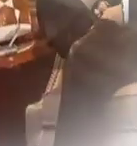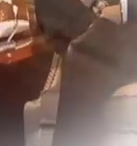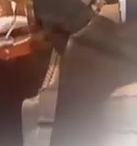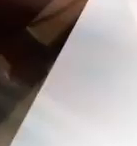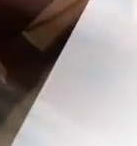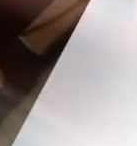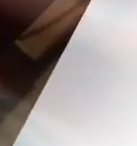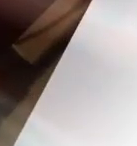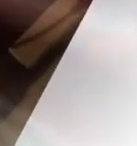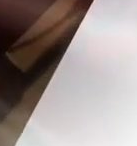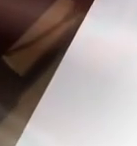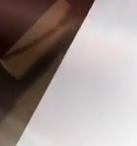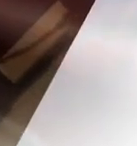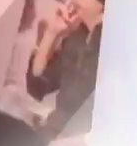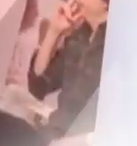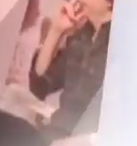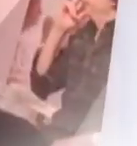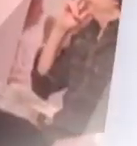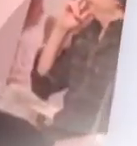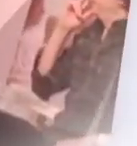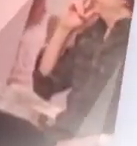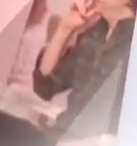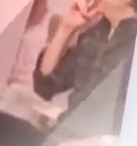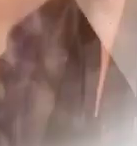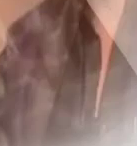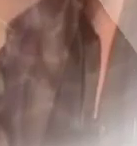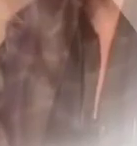las novedades. Dentro de la psicología positiva,